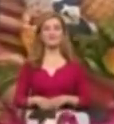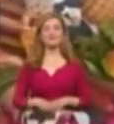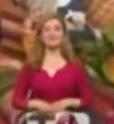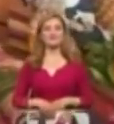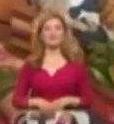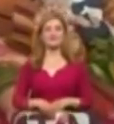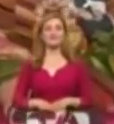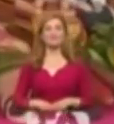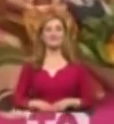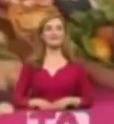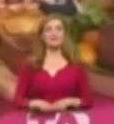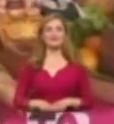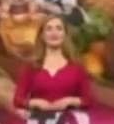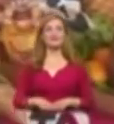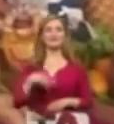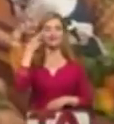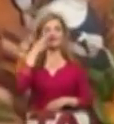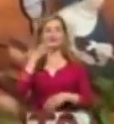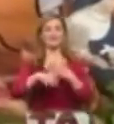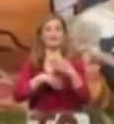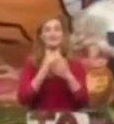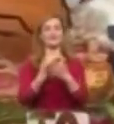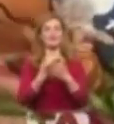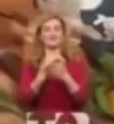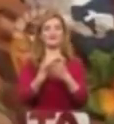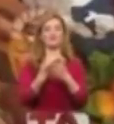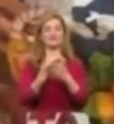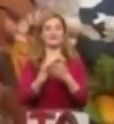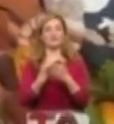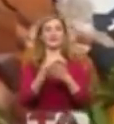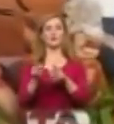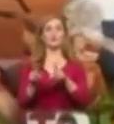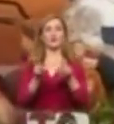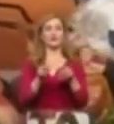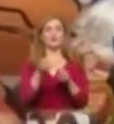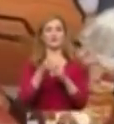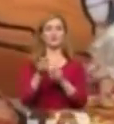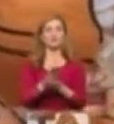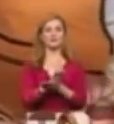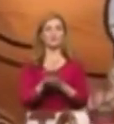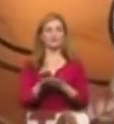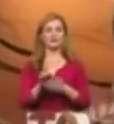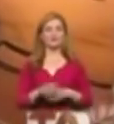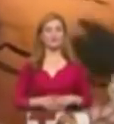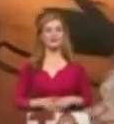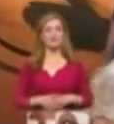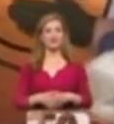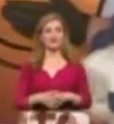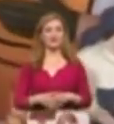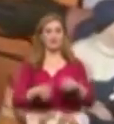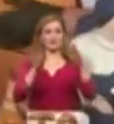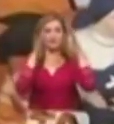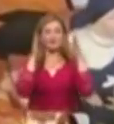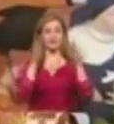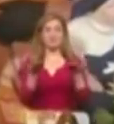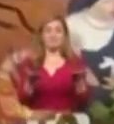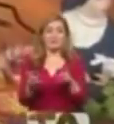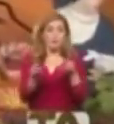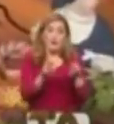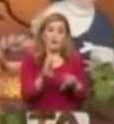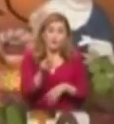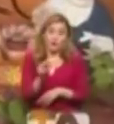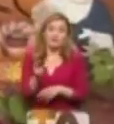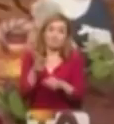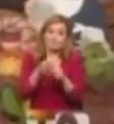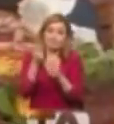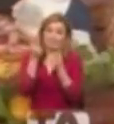Ya escuchamos, Helen, aquí están todas las caseristas listas para este fin de semana a atenderles, así que si todavía no tiene planes, puede